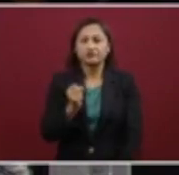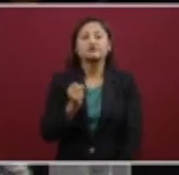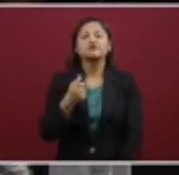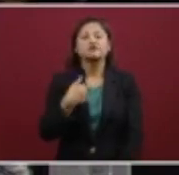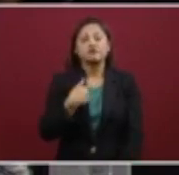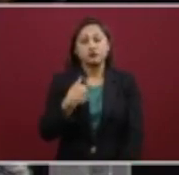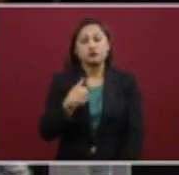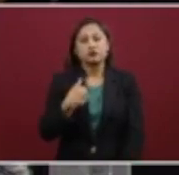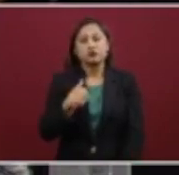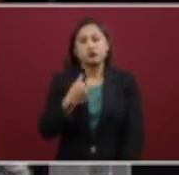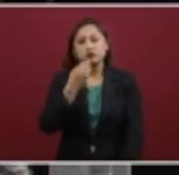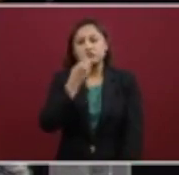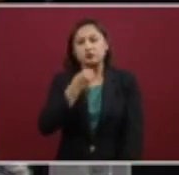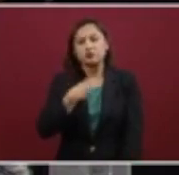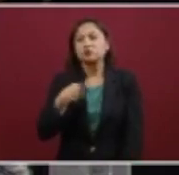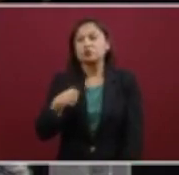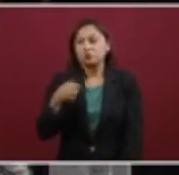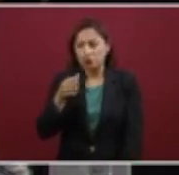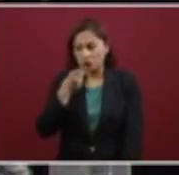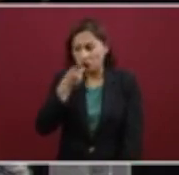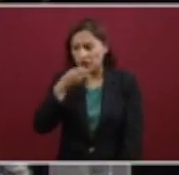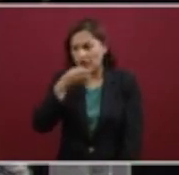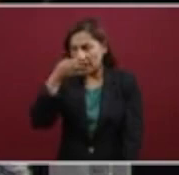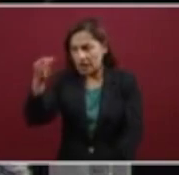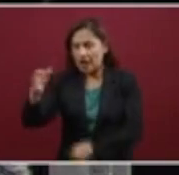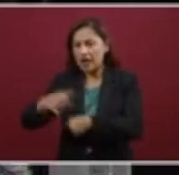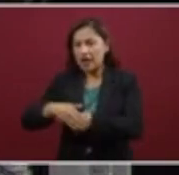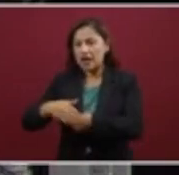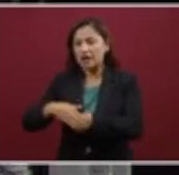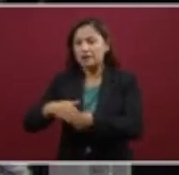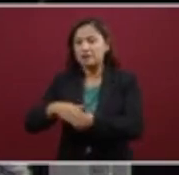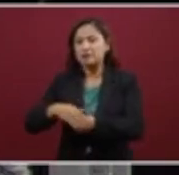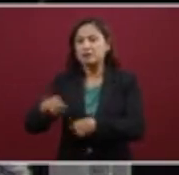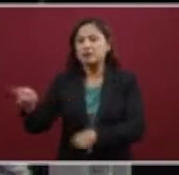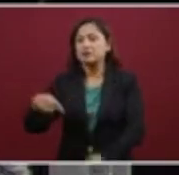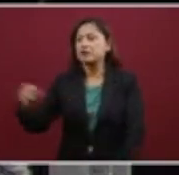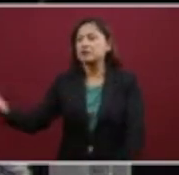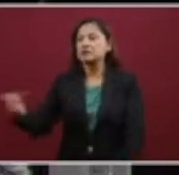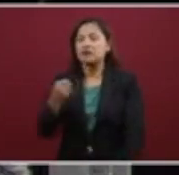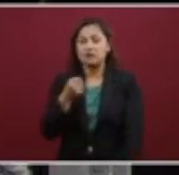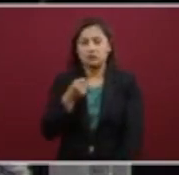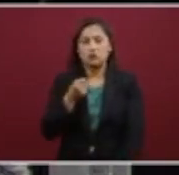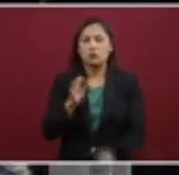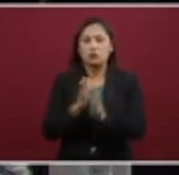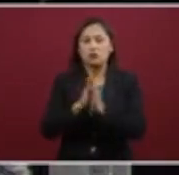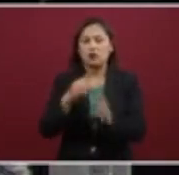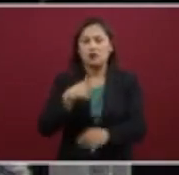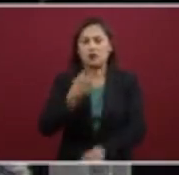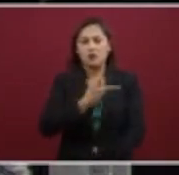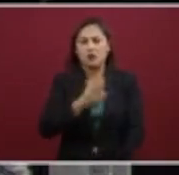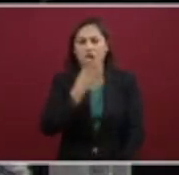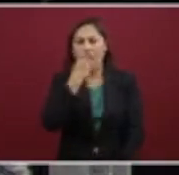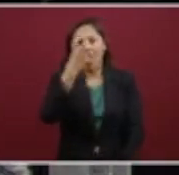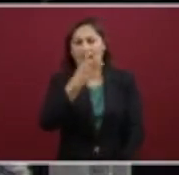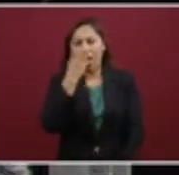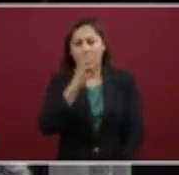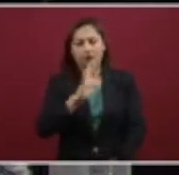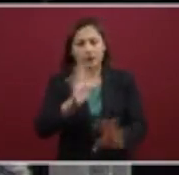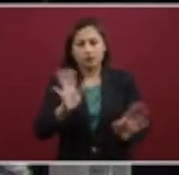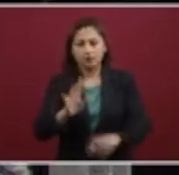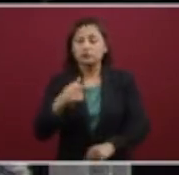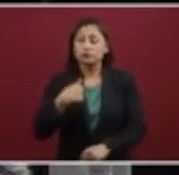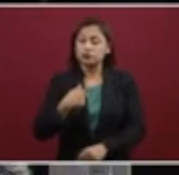Si no me conceden la palabra, no me gusta estar gritando sin micrófono. Pero es un caso de urgencia.